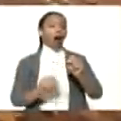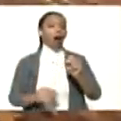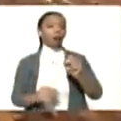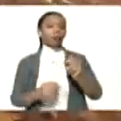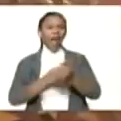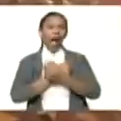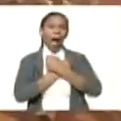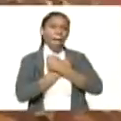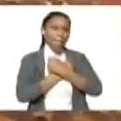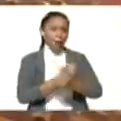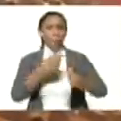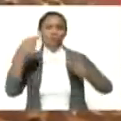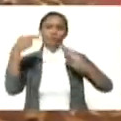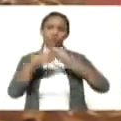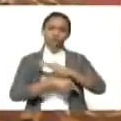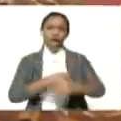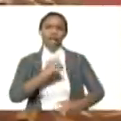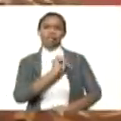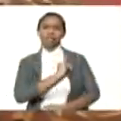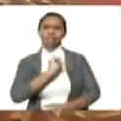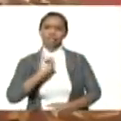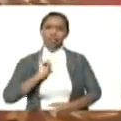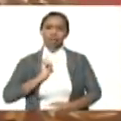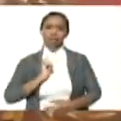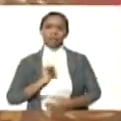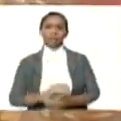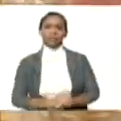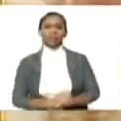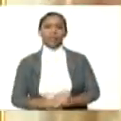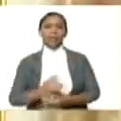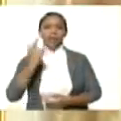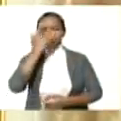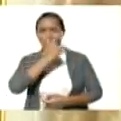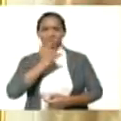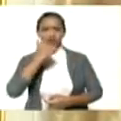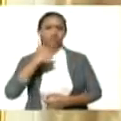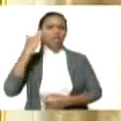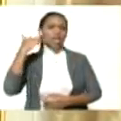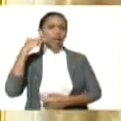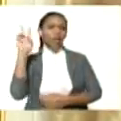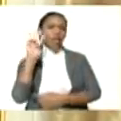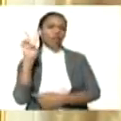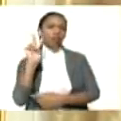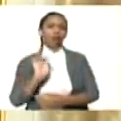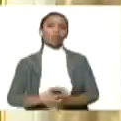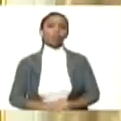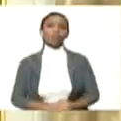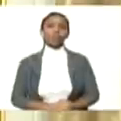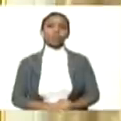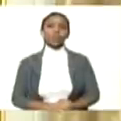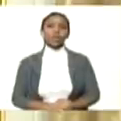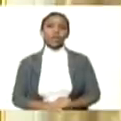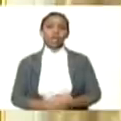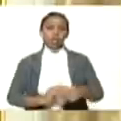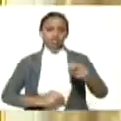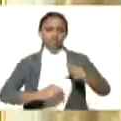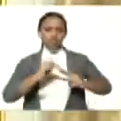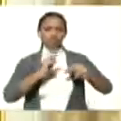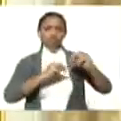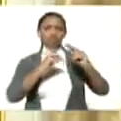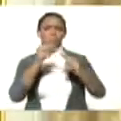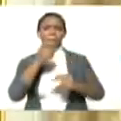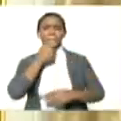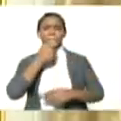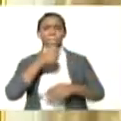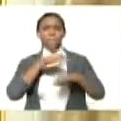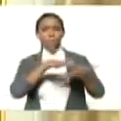Amaba profundamente su identidad de afrovenezolano, de curiepe, y construyó un